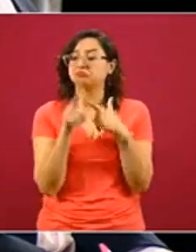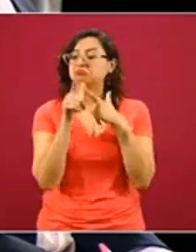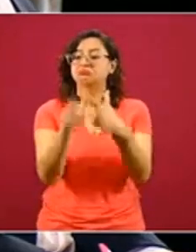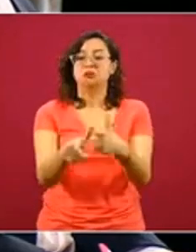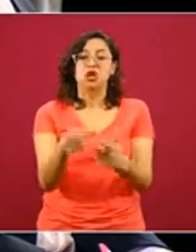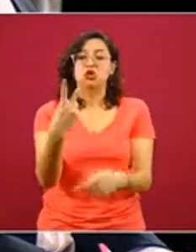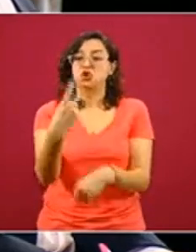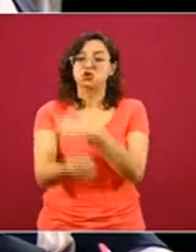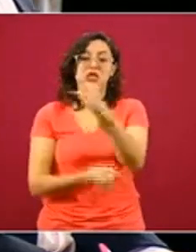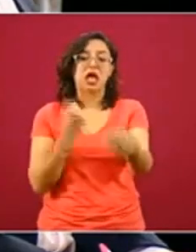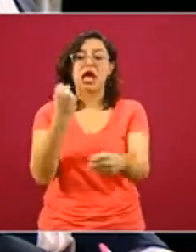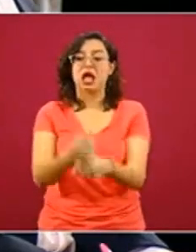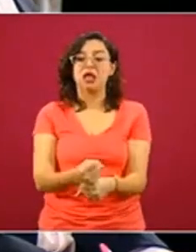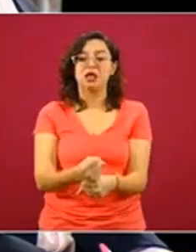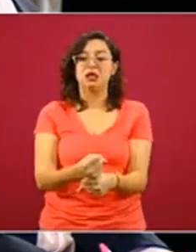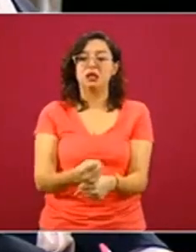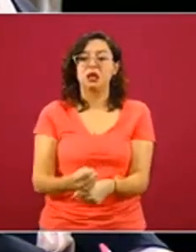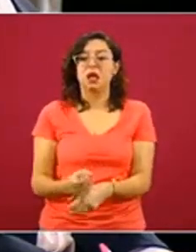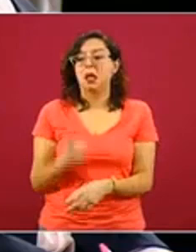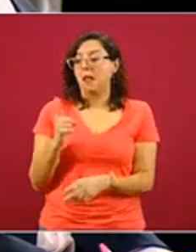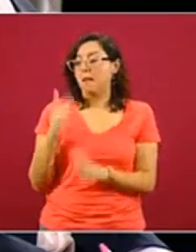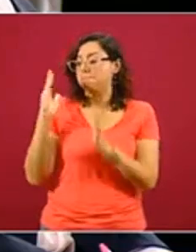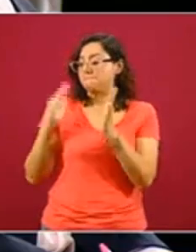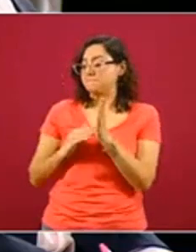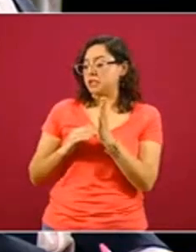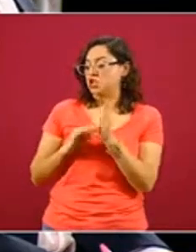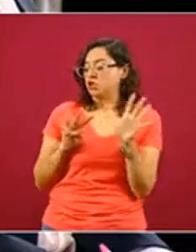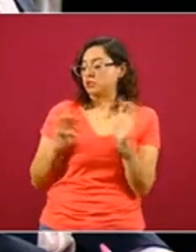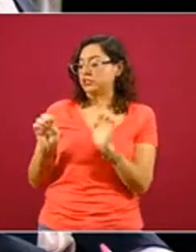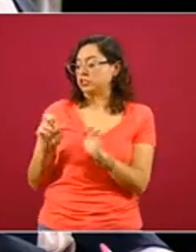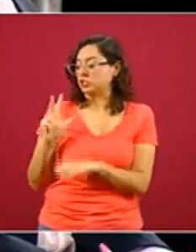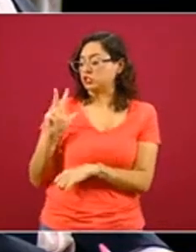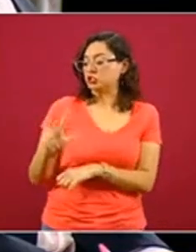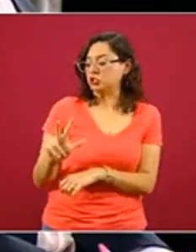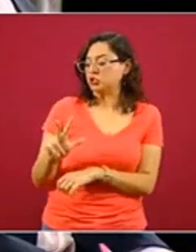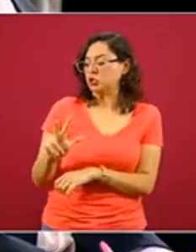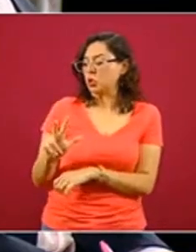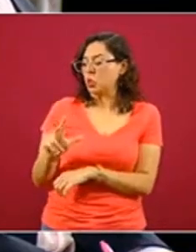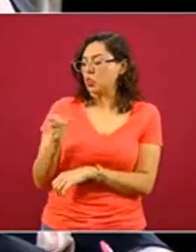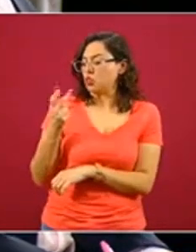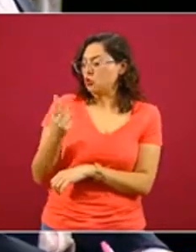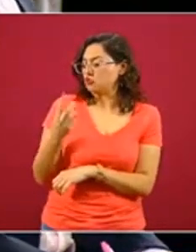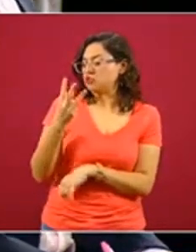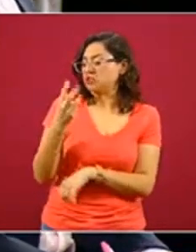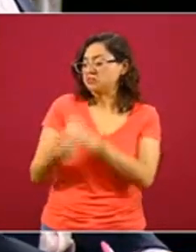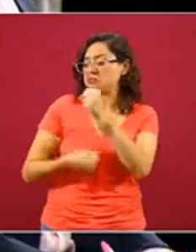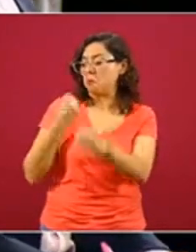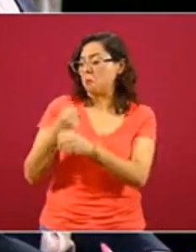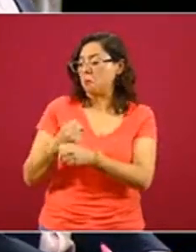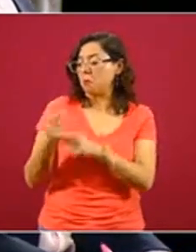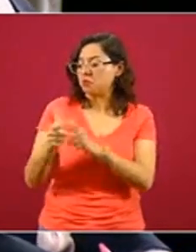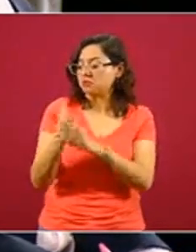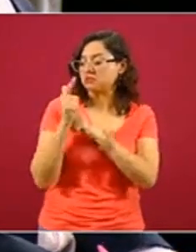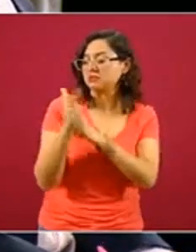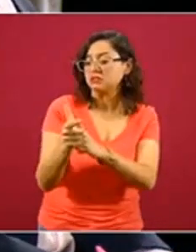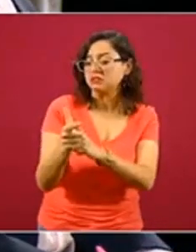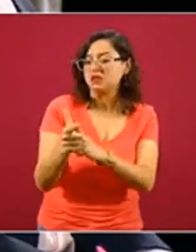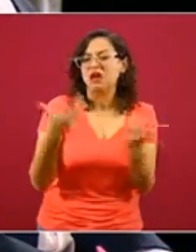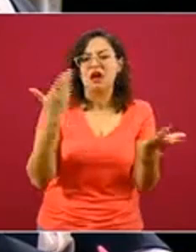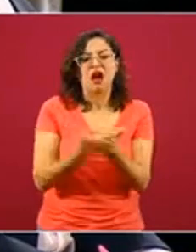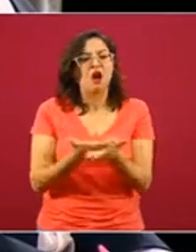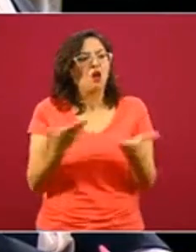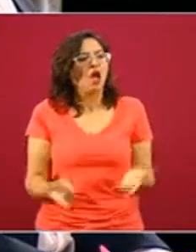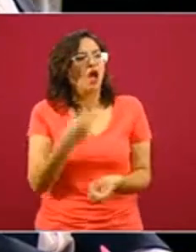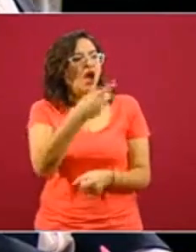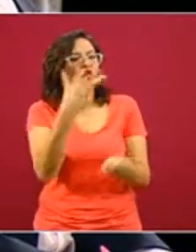la última, la de 1918 fue de también 2 o 3 años. ¿Qué va a pasar con estos hospitales que se